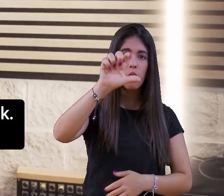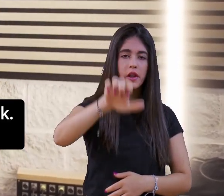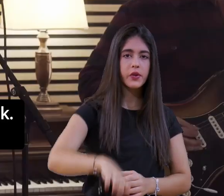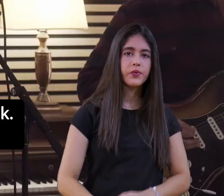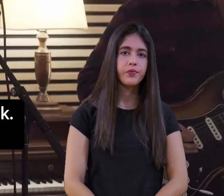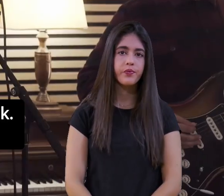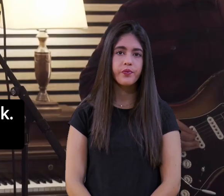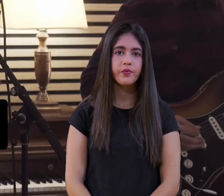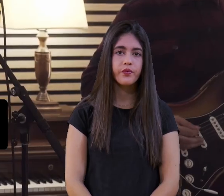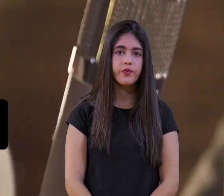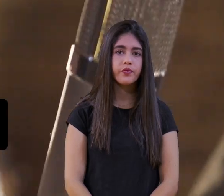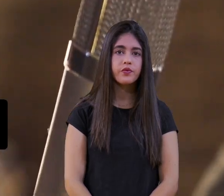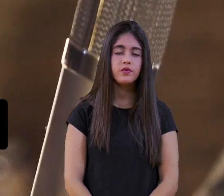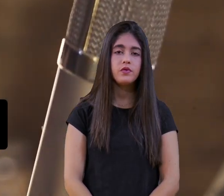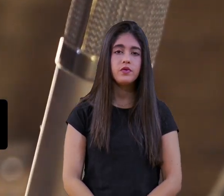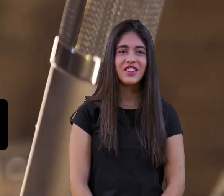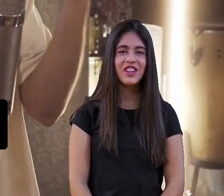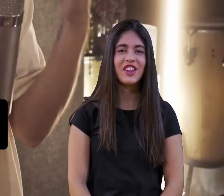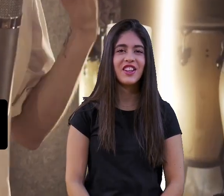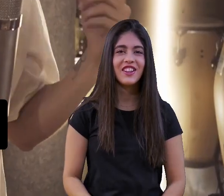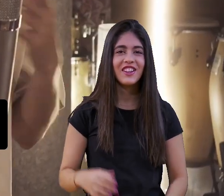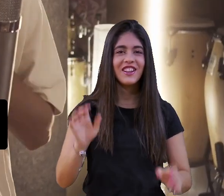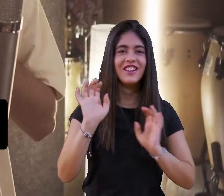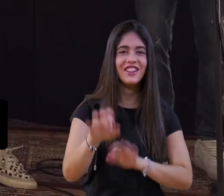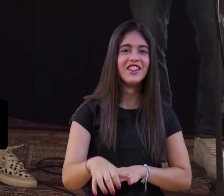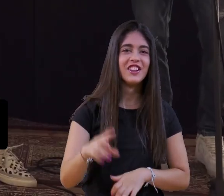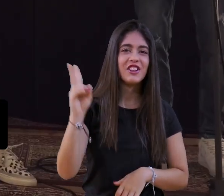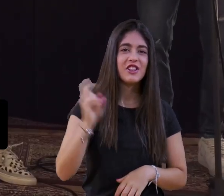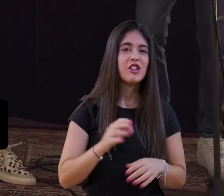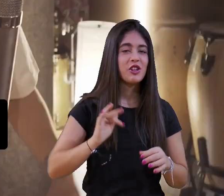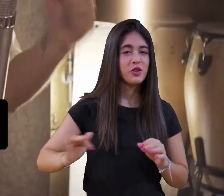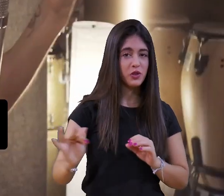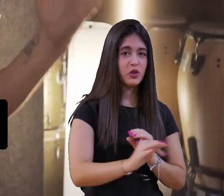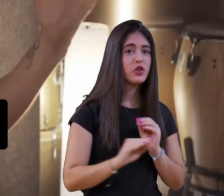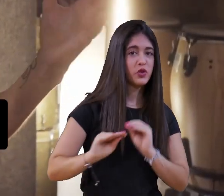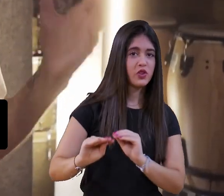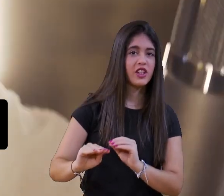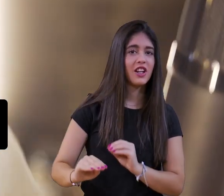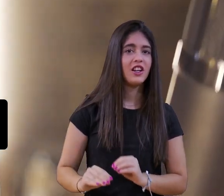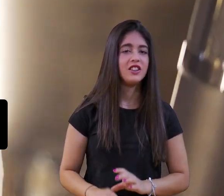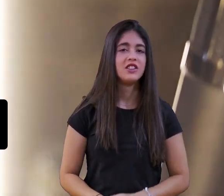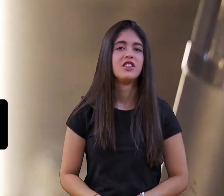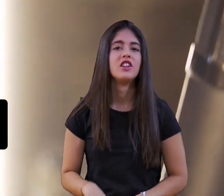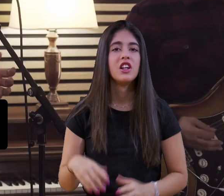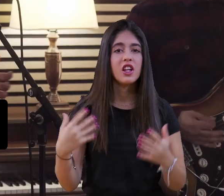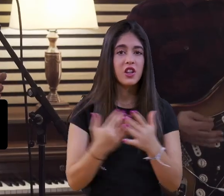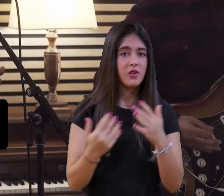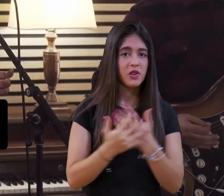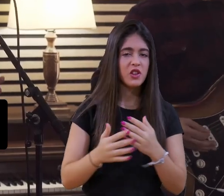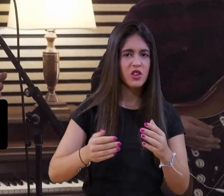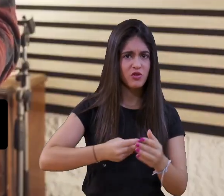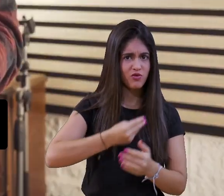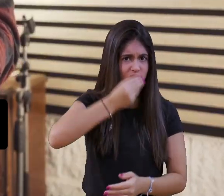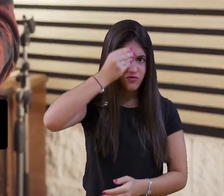presentar el último disco del artista, zurdo, con trece temas, entre los que destacan Como no te voy a querer o Corazón de cemento.